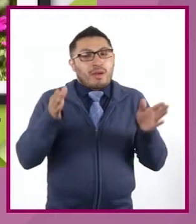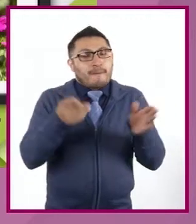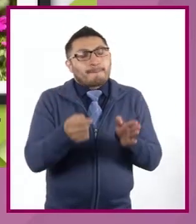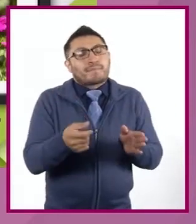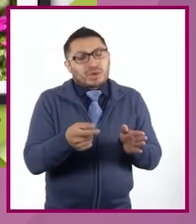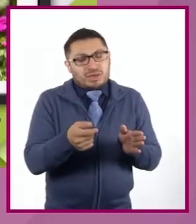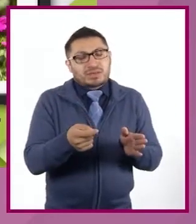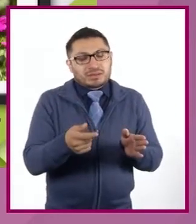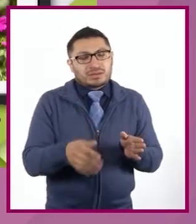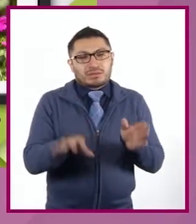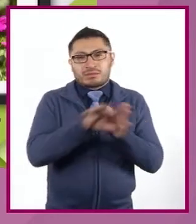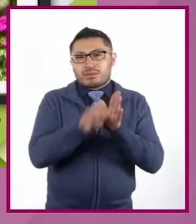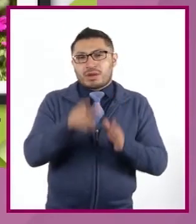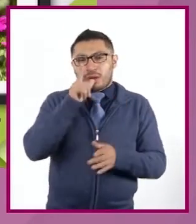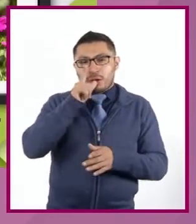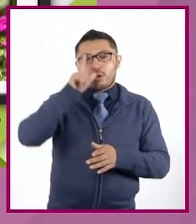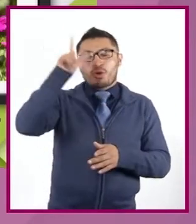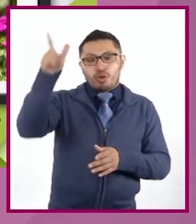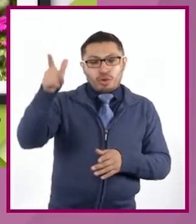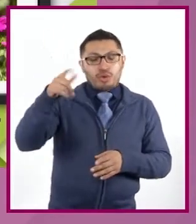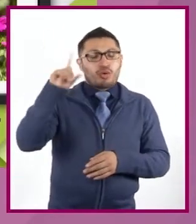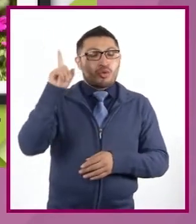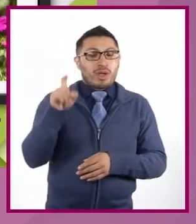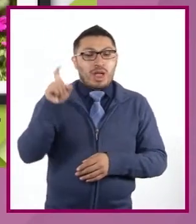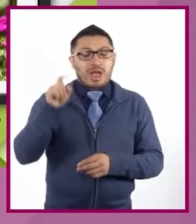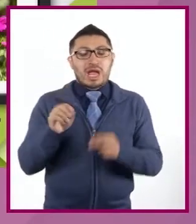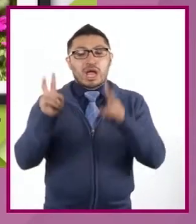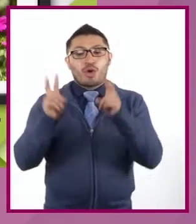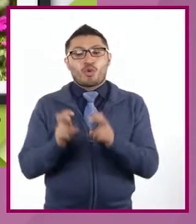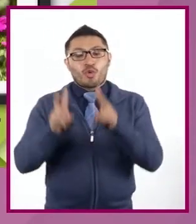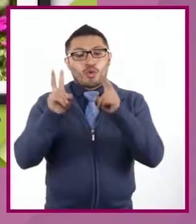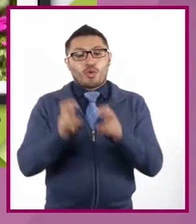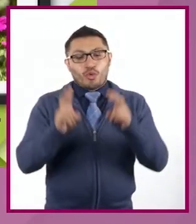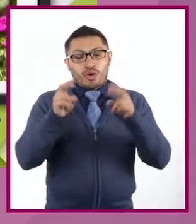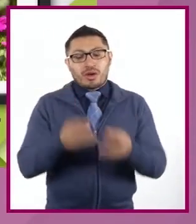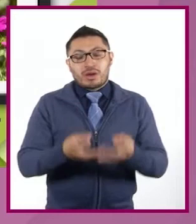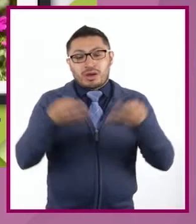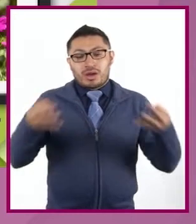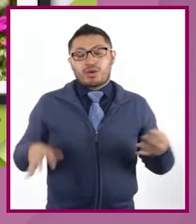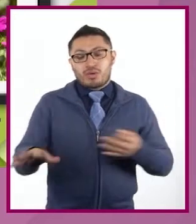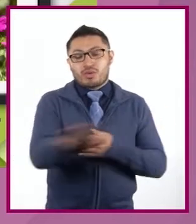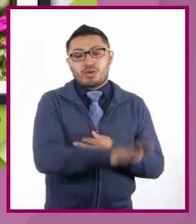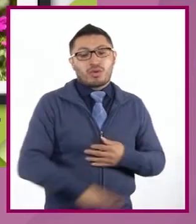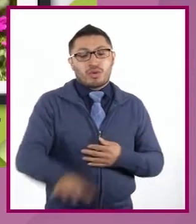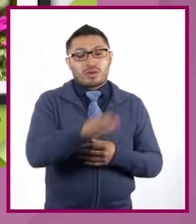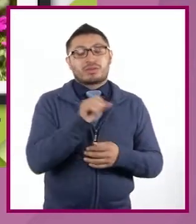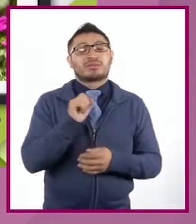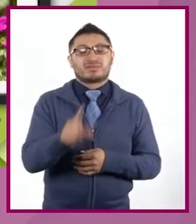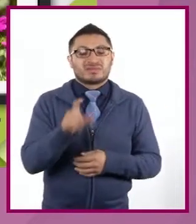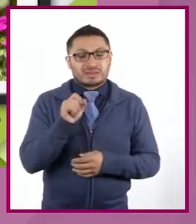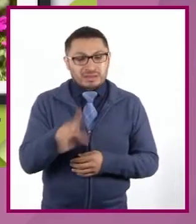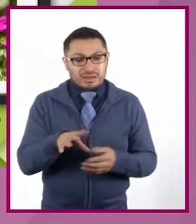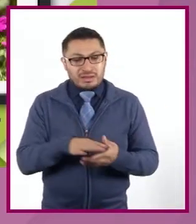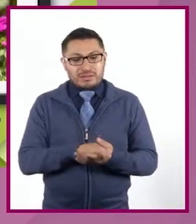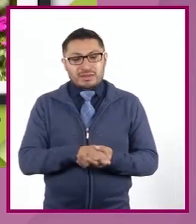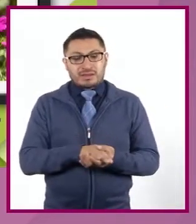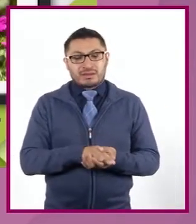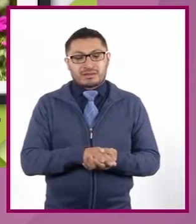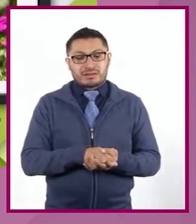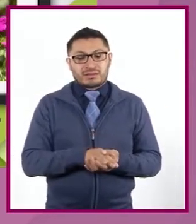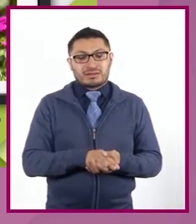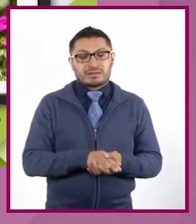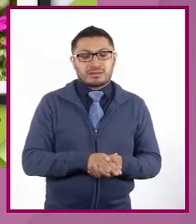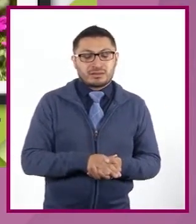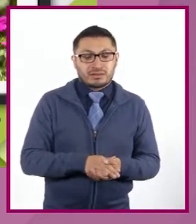limitados, como la luz, el agua, nutrientes, suelos, así como